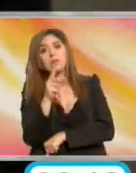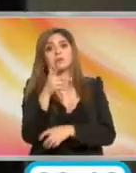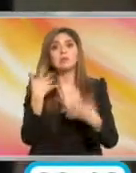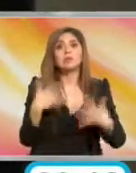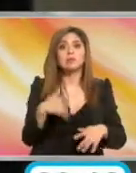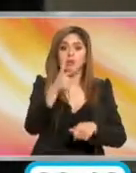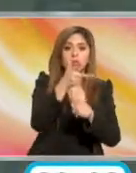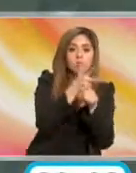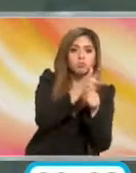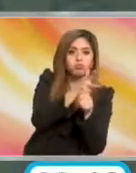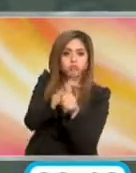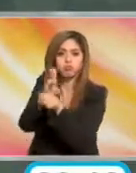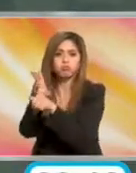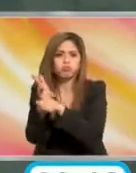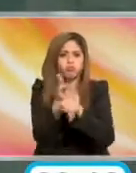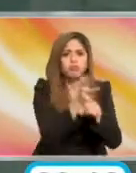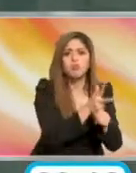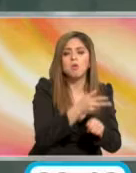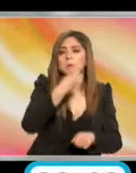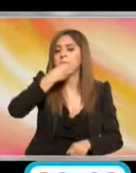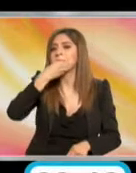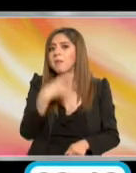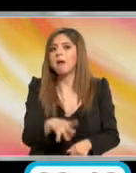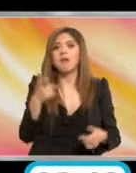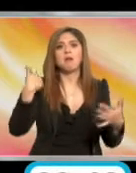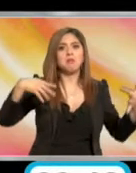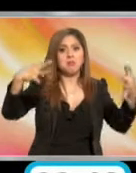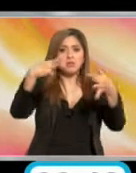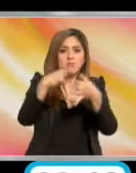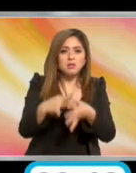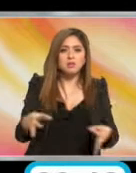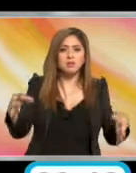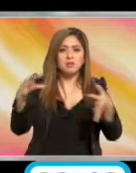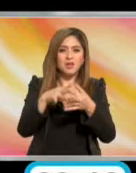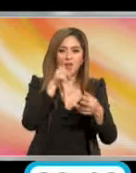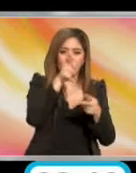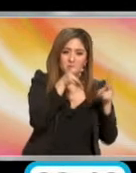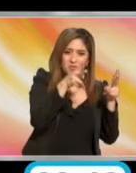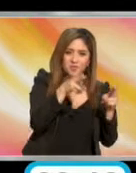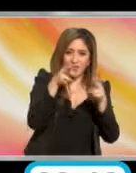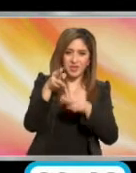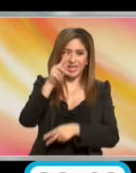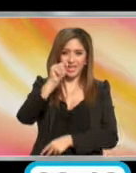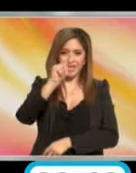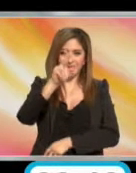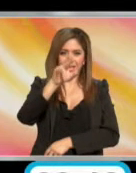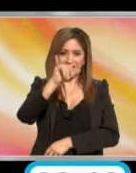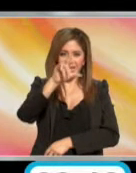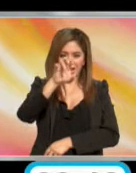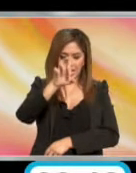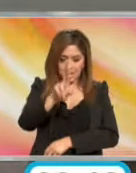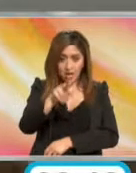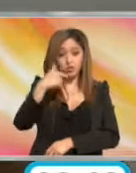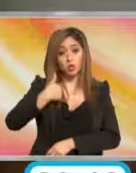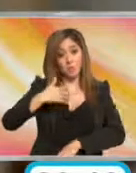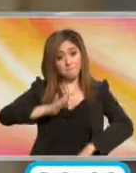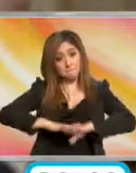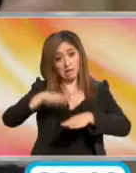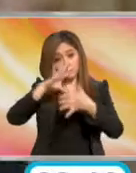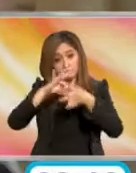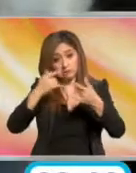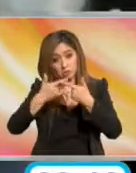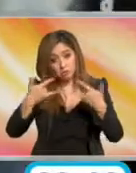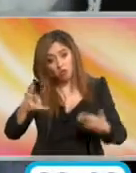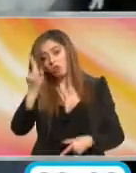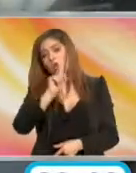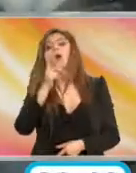cámara es alucinante, acercándose muchísimo al thriller. Es una película, no les voy a contar mucho, simplemente una pareja por